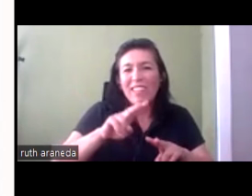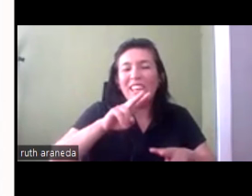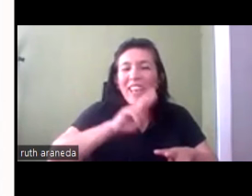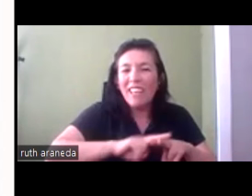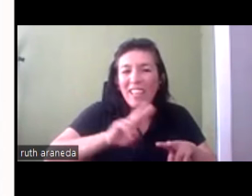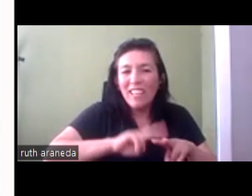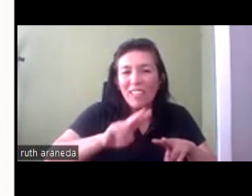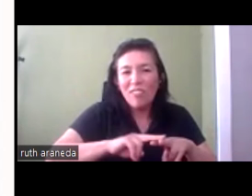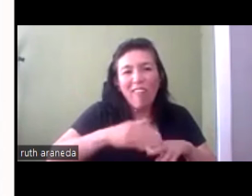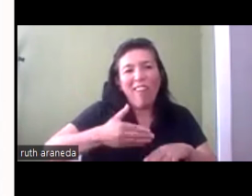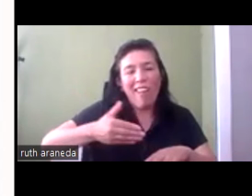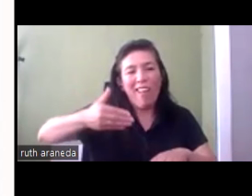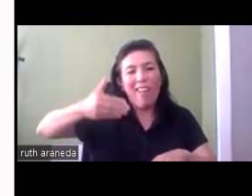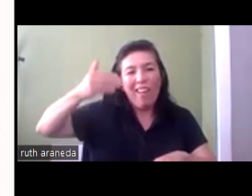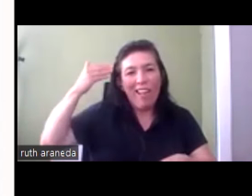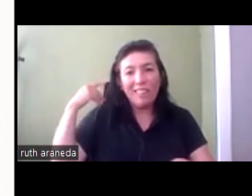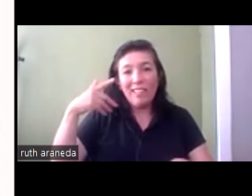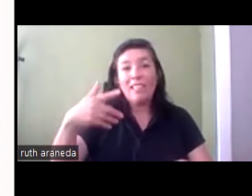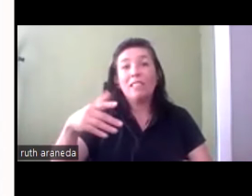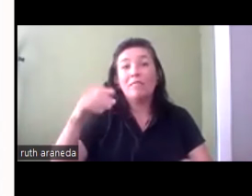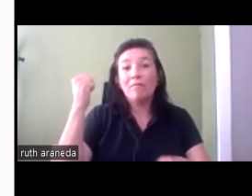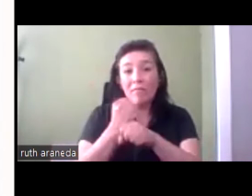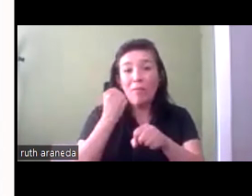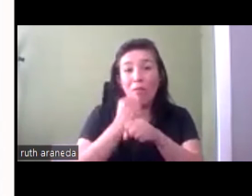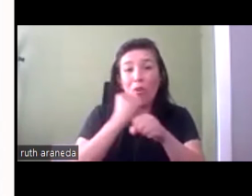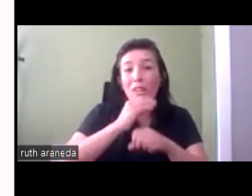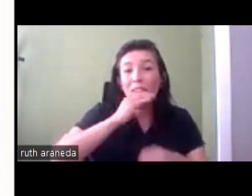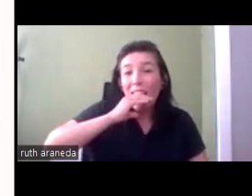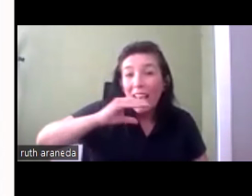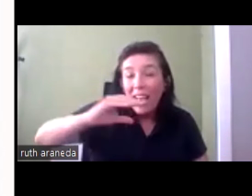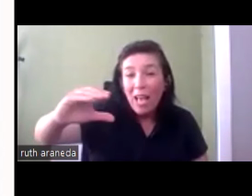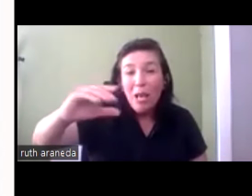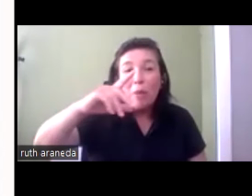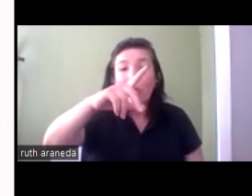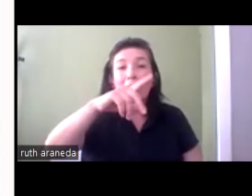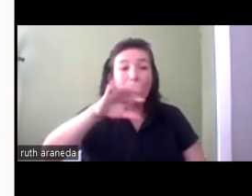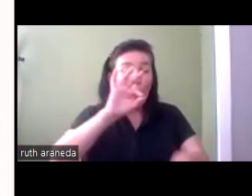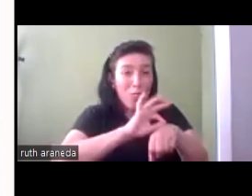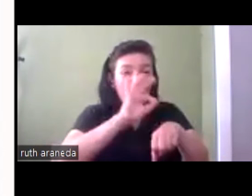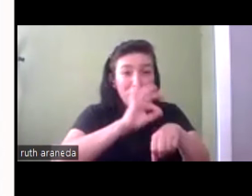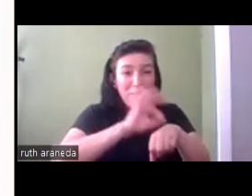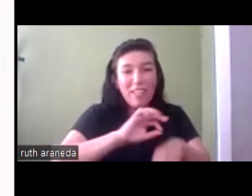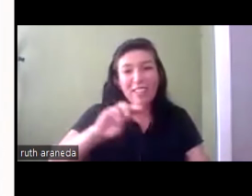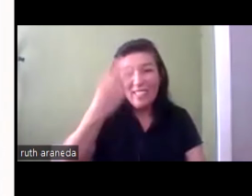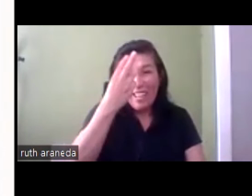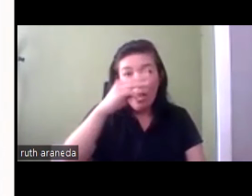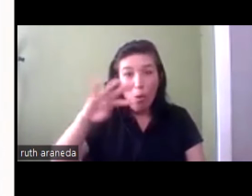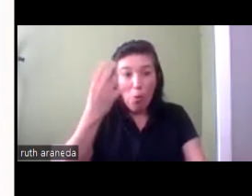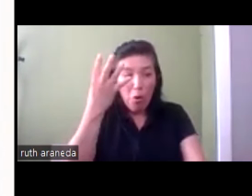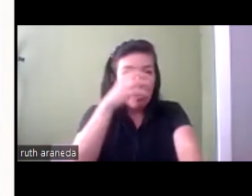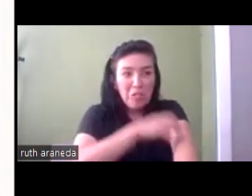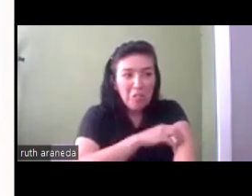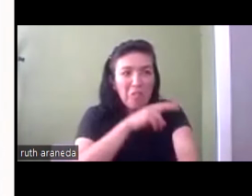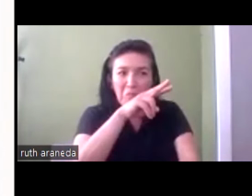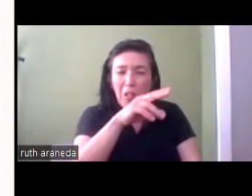realizó durante su ejercicio como médico rural en distintas localidades de la tercera y cuarta región, ¿ya? De este modo